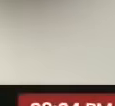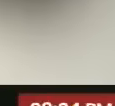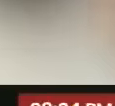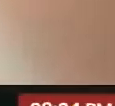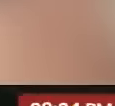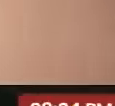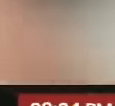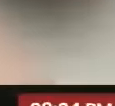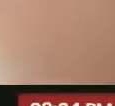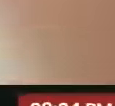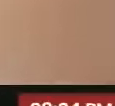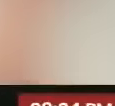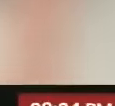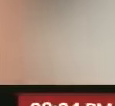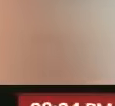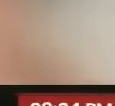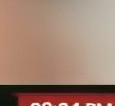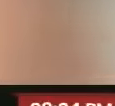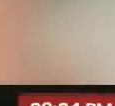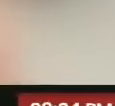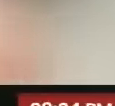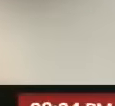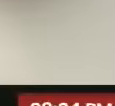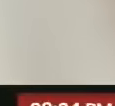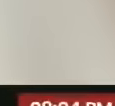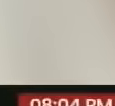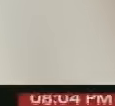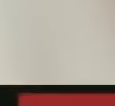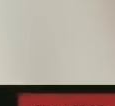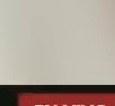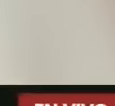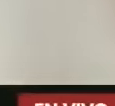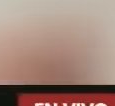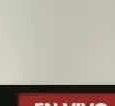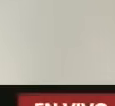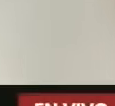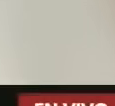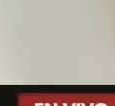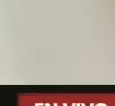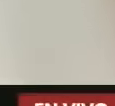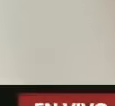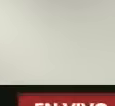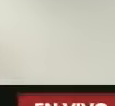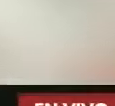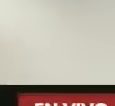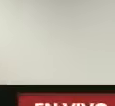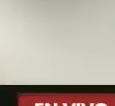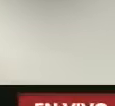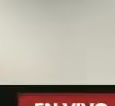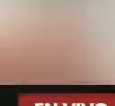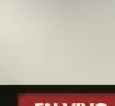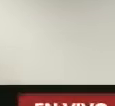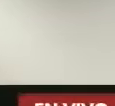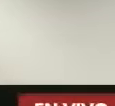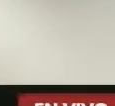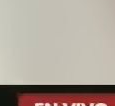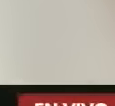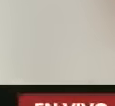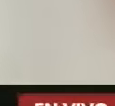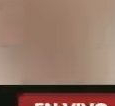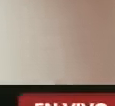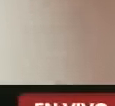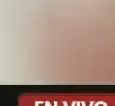incluso tenían un día viajando para llegar a la actividad. Allí estuvimos desde las 11 de la mañana hasta las 5 de la